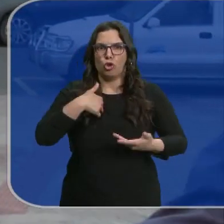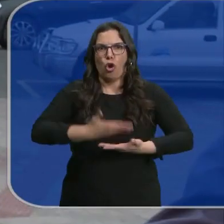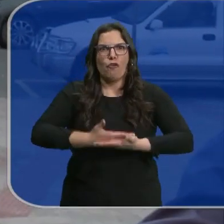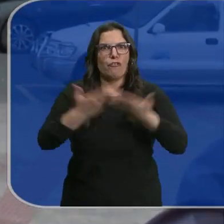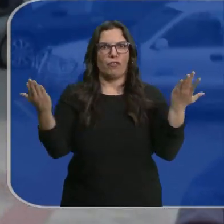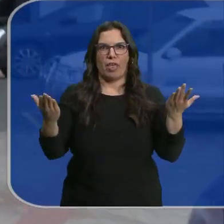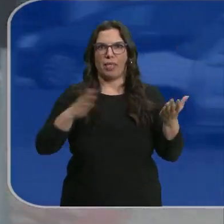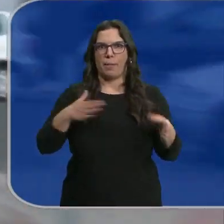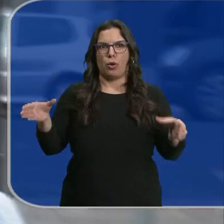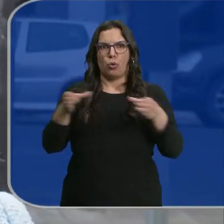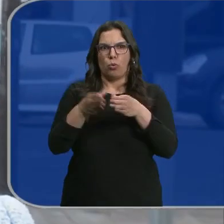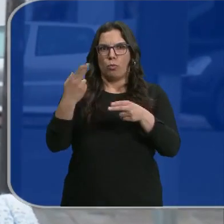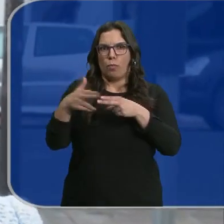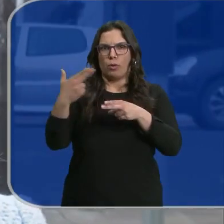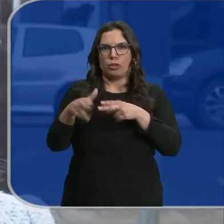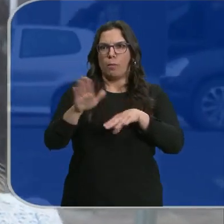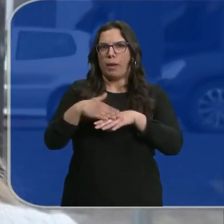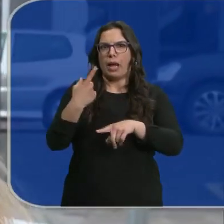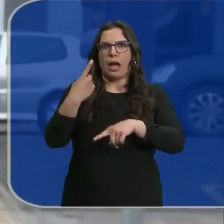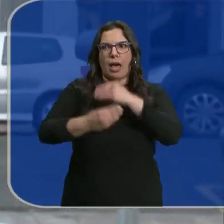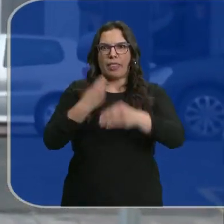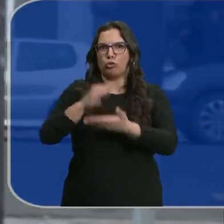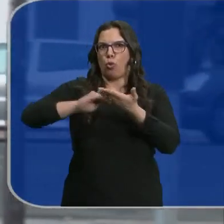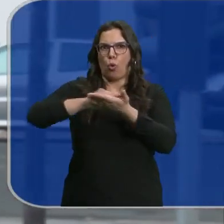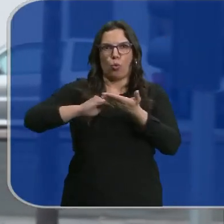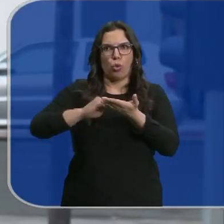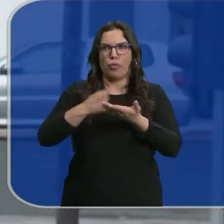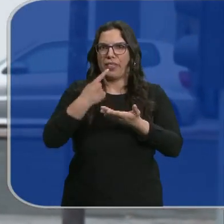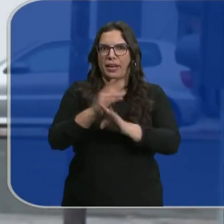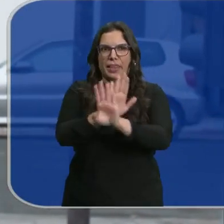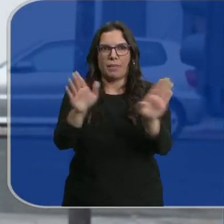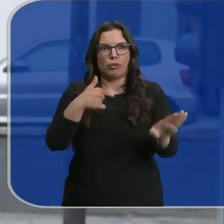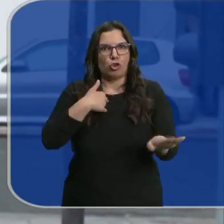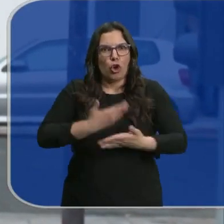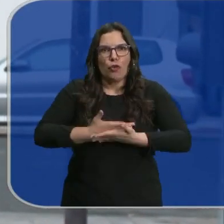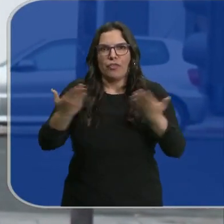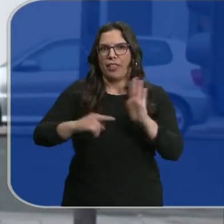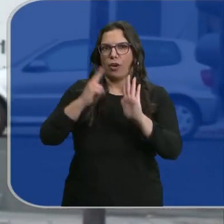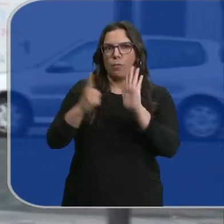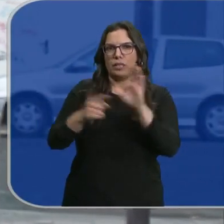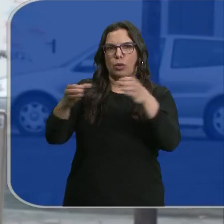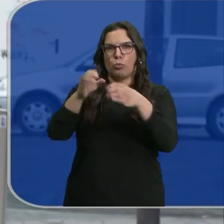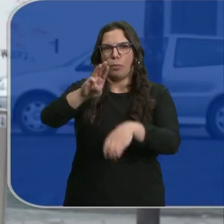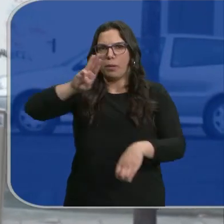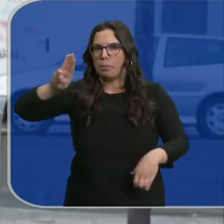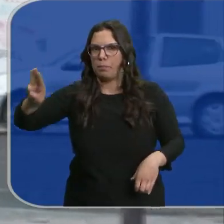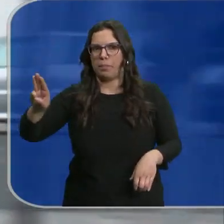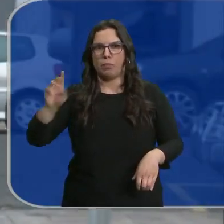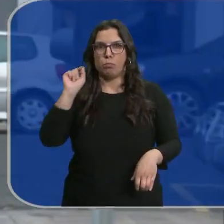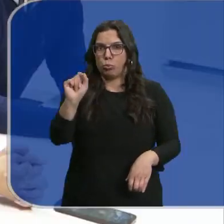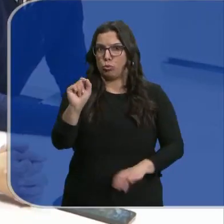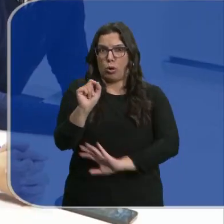plena confianza en mi partido en que las cosas se solucionan. Eso es lo único que os quiero decir. Que yo tengo plena confianza en el Partido Popular.